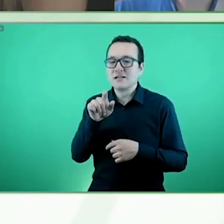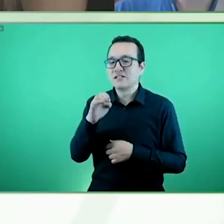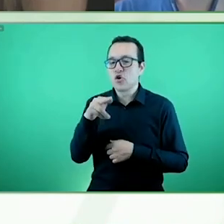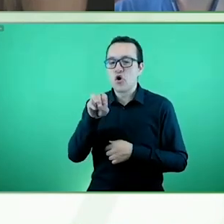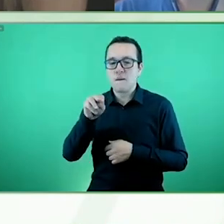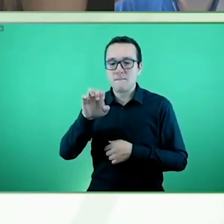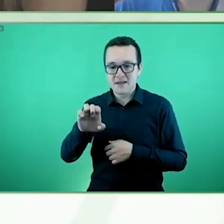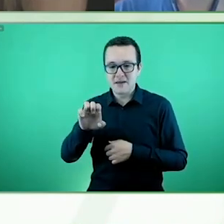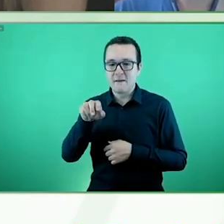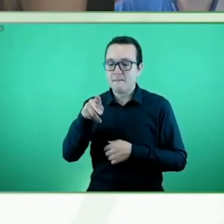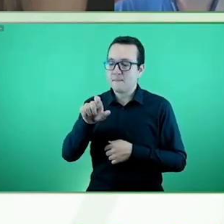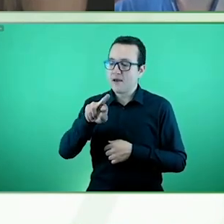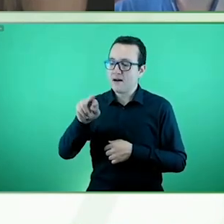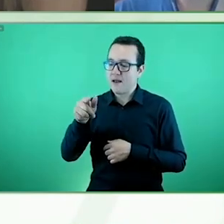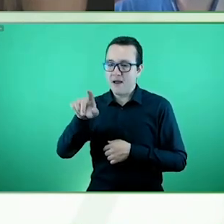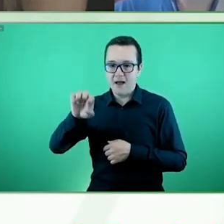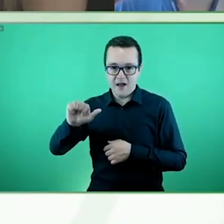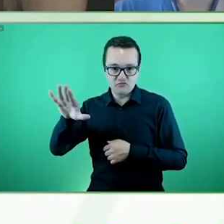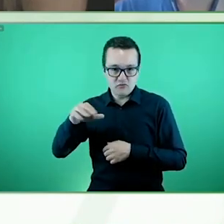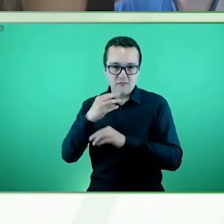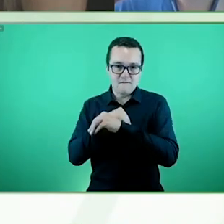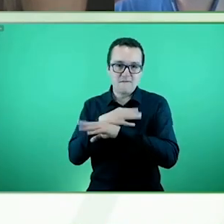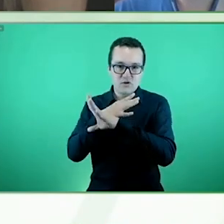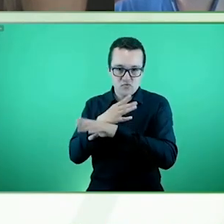poder escucharla en unos minutos más.